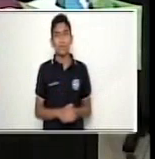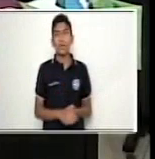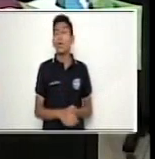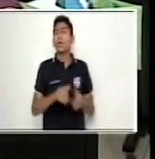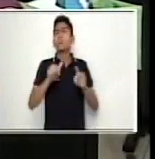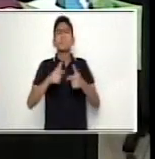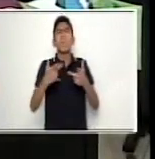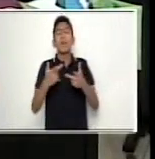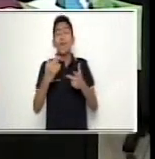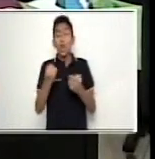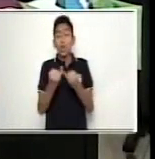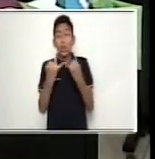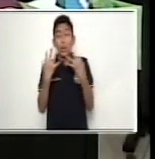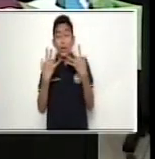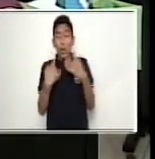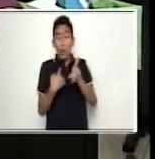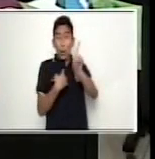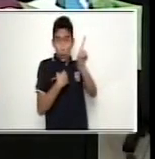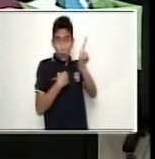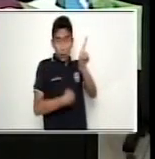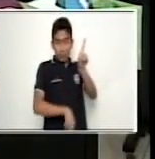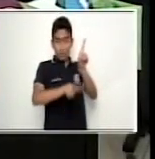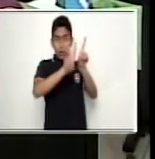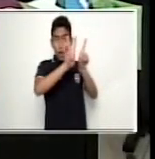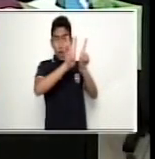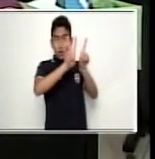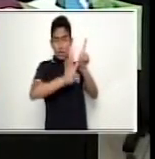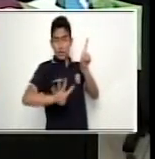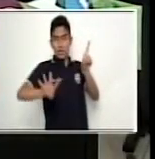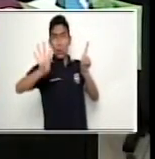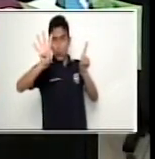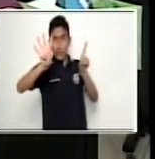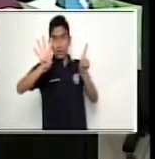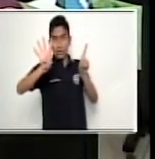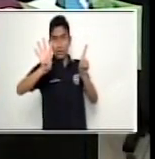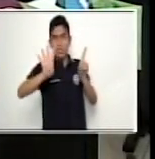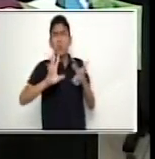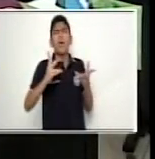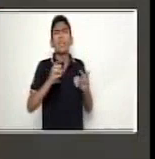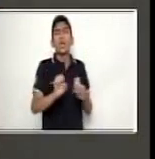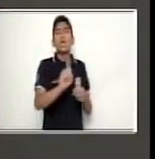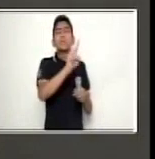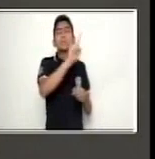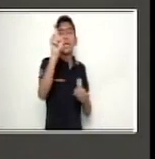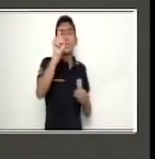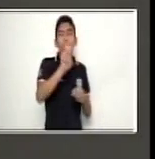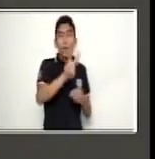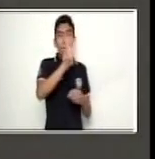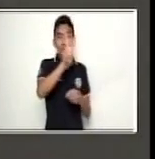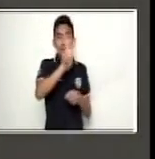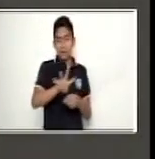Tenemos aquí el 1, el 2 y el 4. 124.